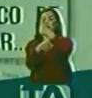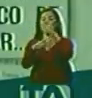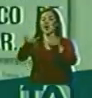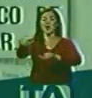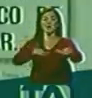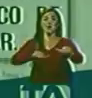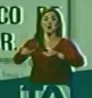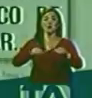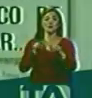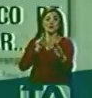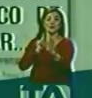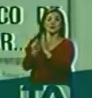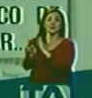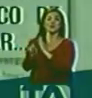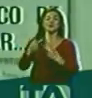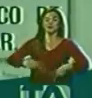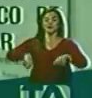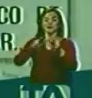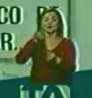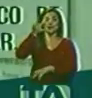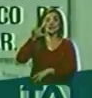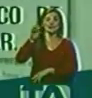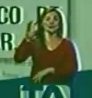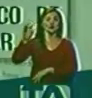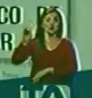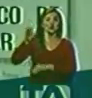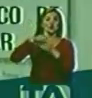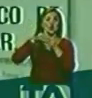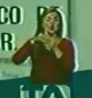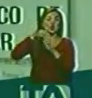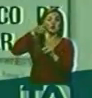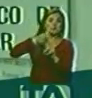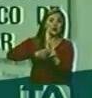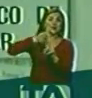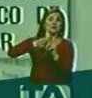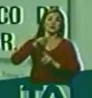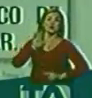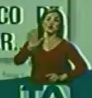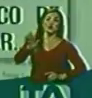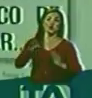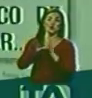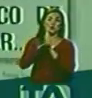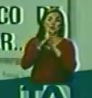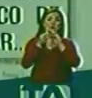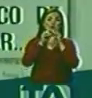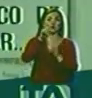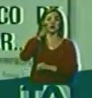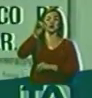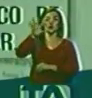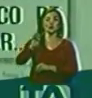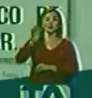me tocaba depositar la cantidad de 300 dólares americanos la cuenta corriente número ciento 70